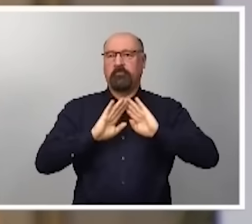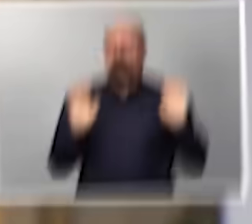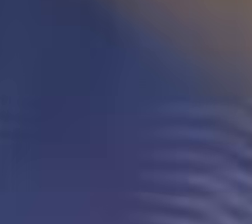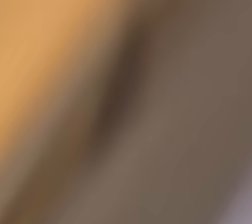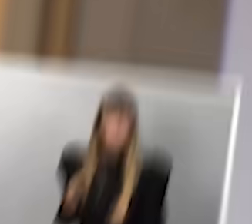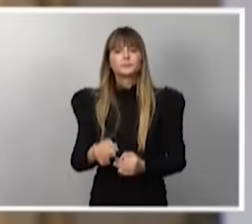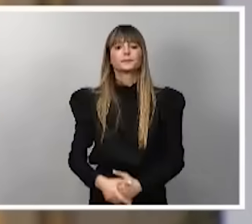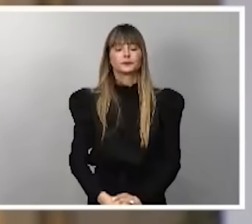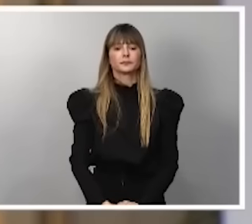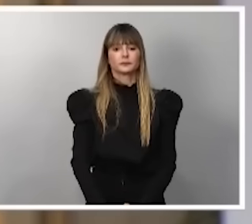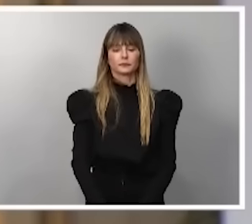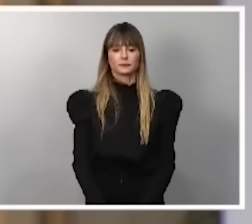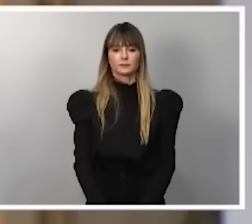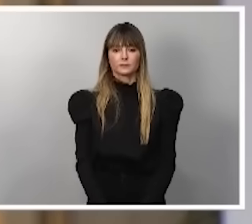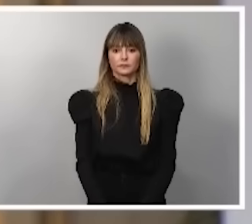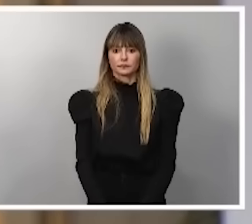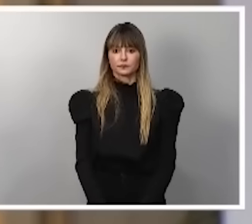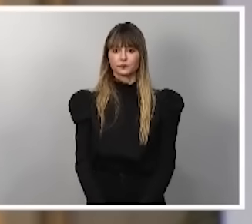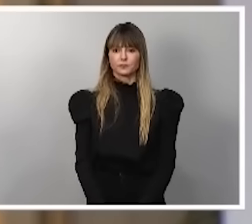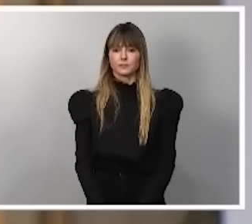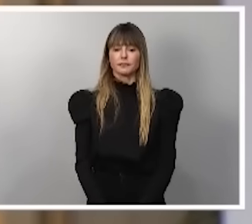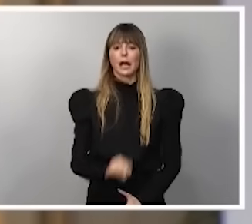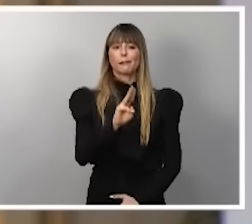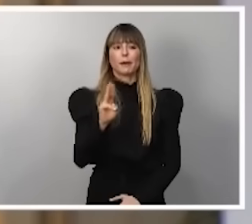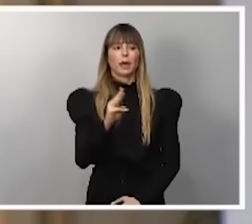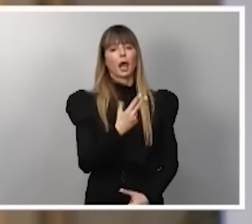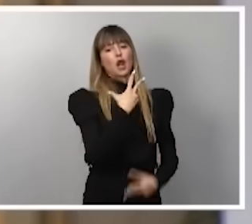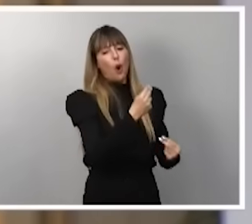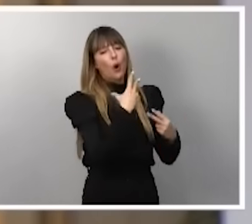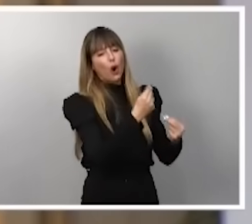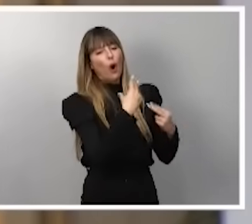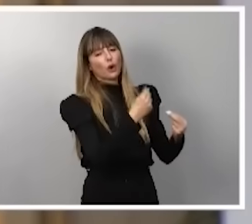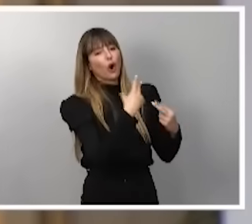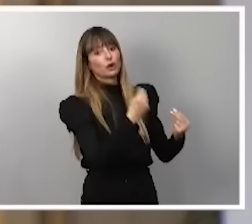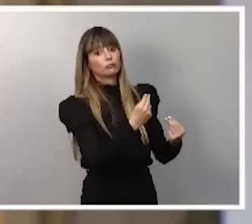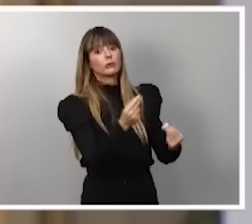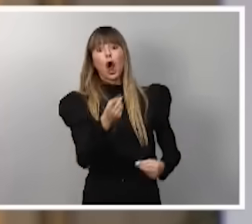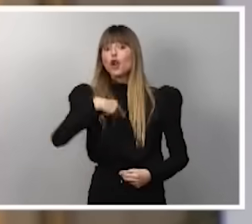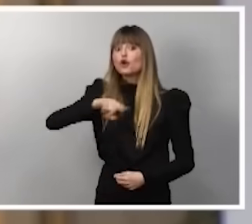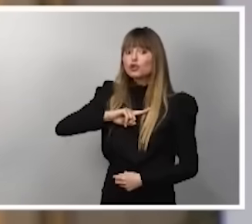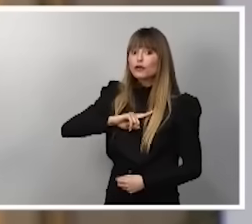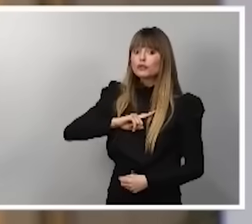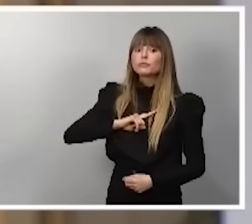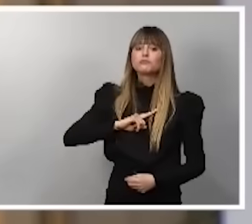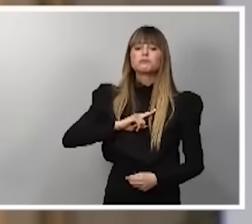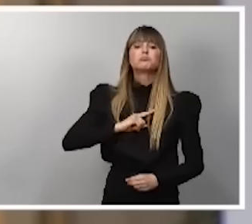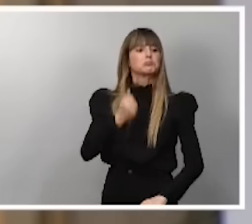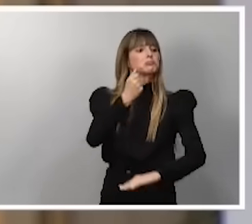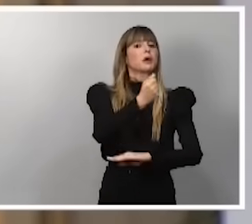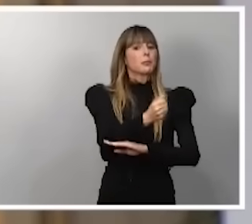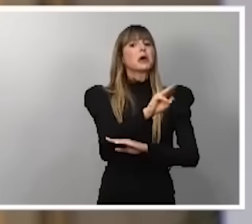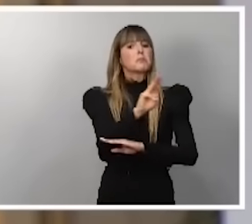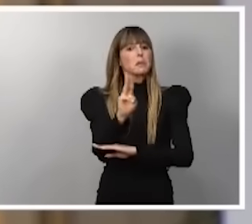corrupción. Si 1000 veces dice el PP que no, 1001 veces nosotros tenderemos la mano al Partido